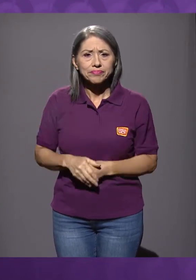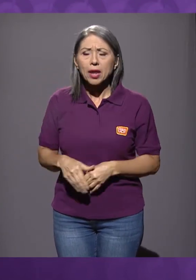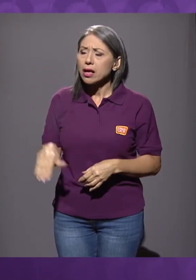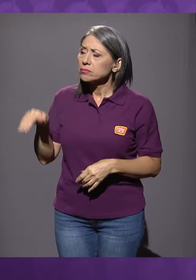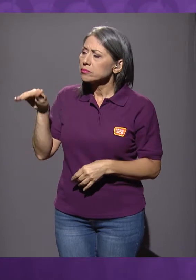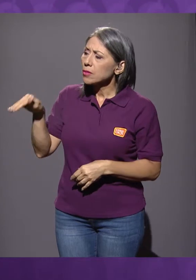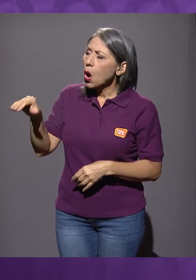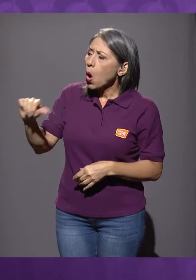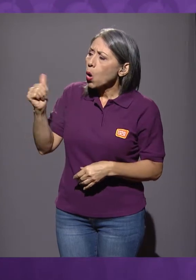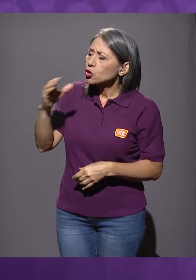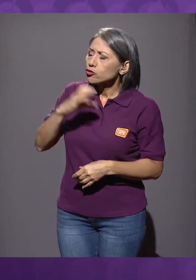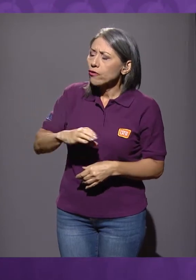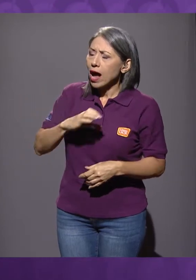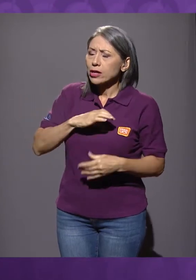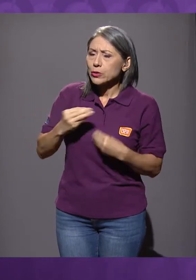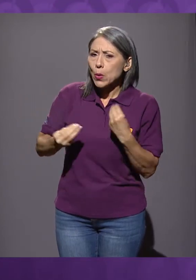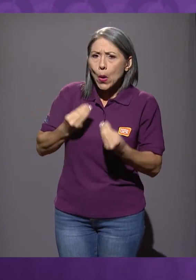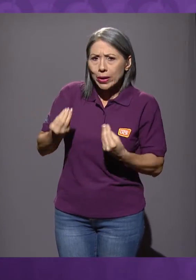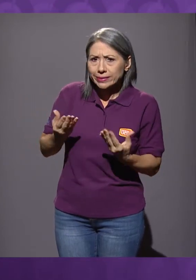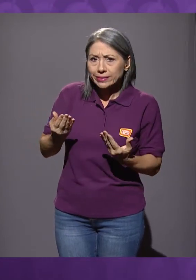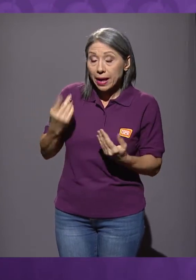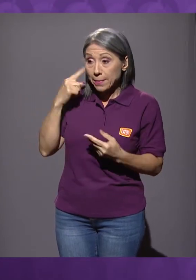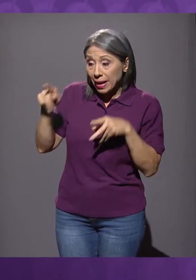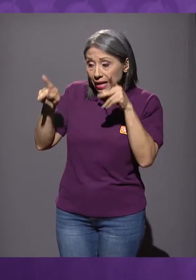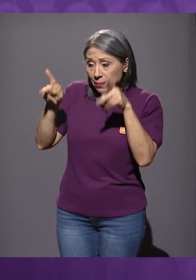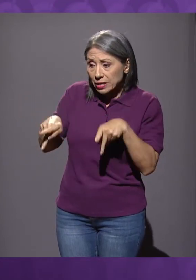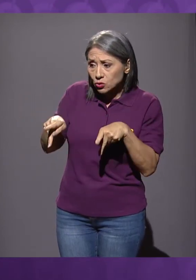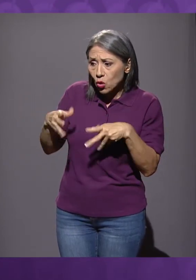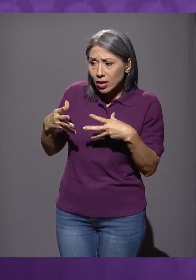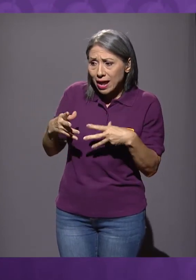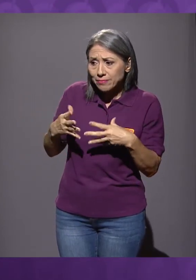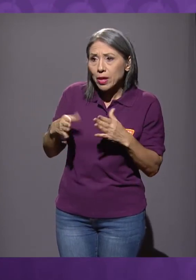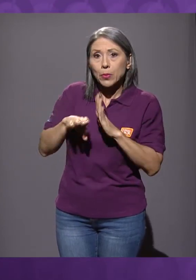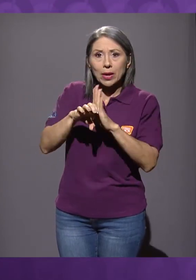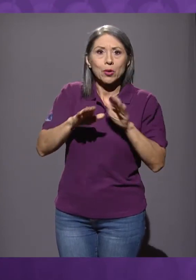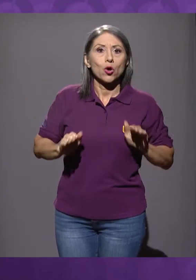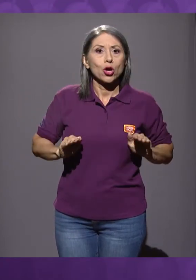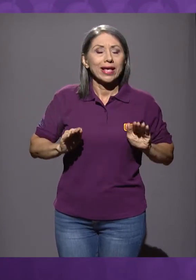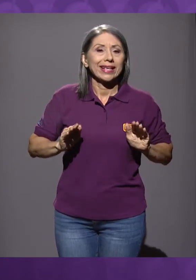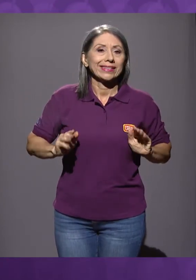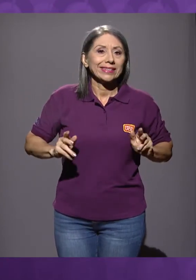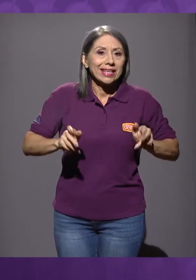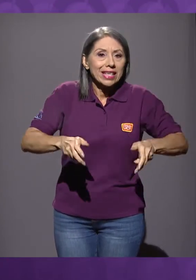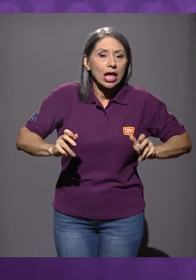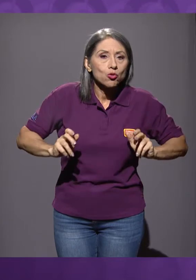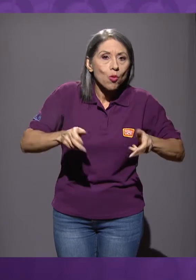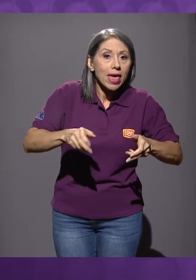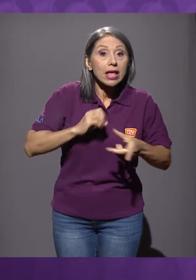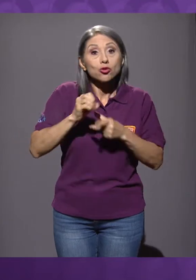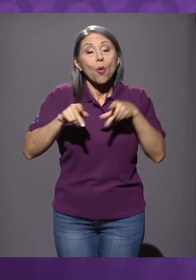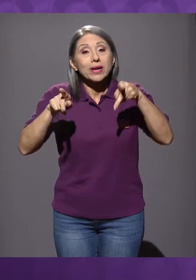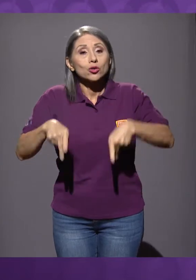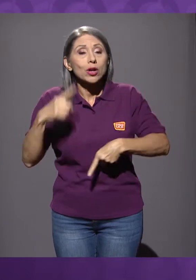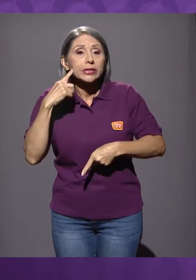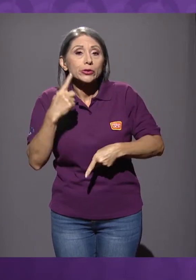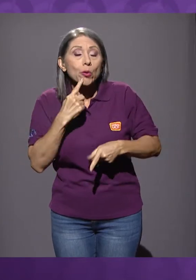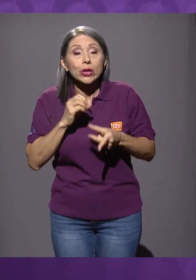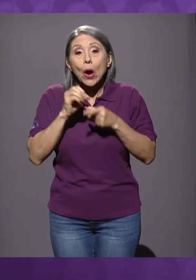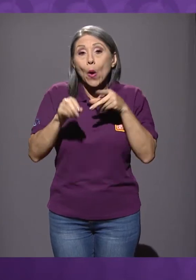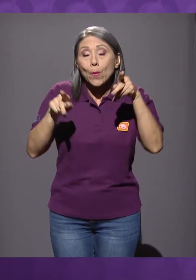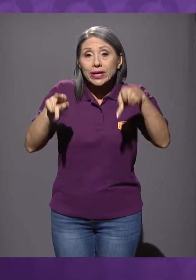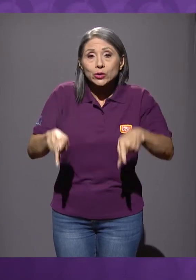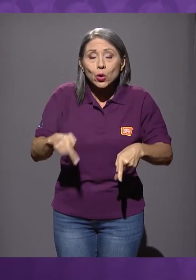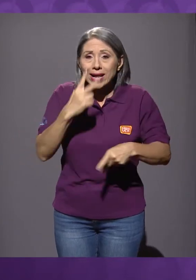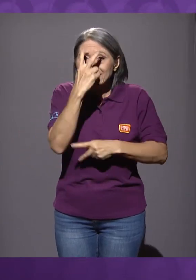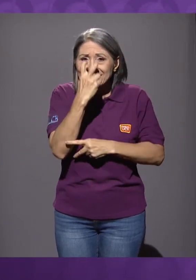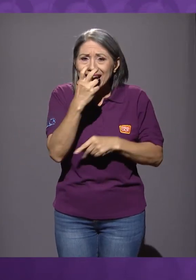otros factores de verdad inciden en que una persona usuaria de silla de ruedas, una persona sorda, una persona ciega, también tiene que